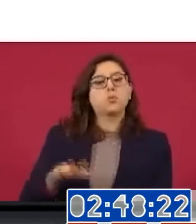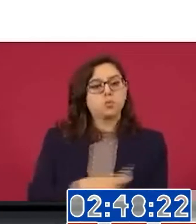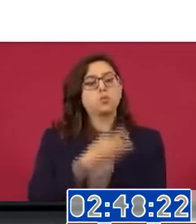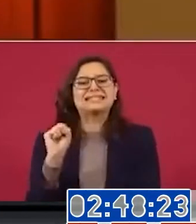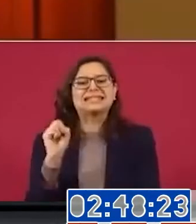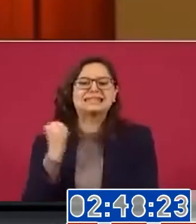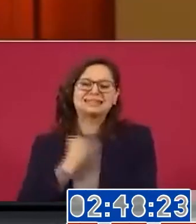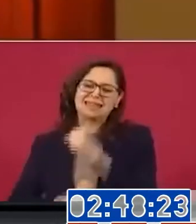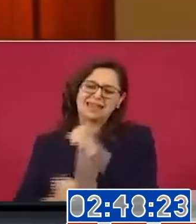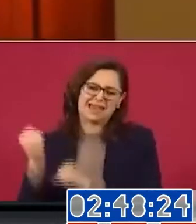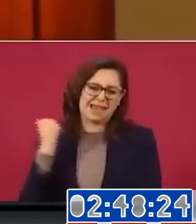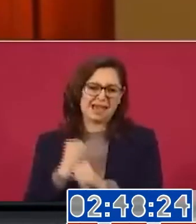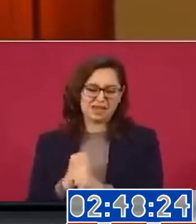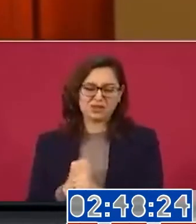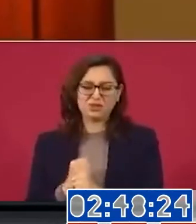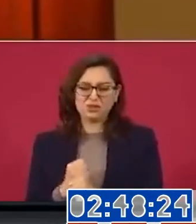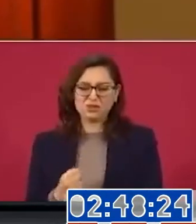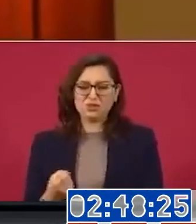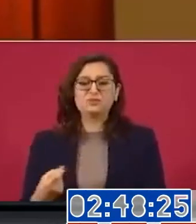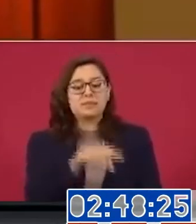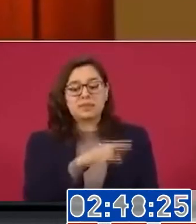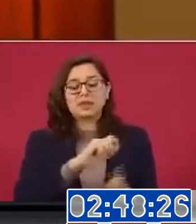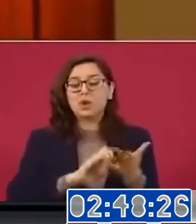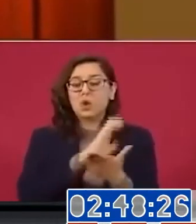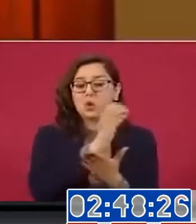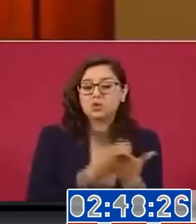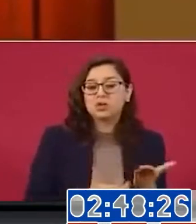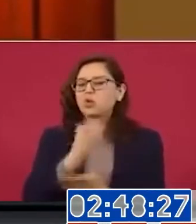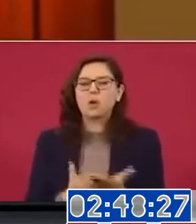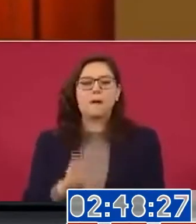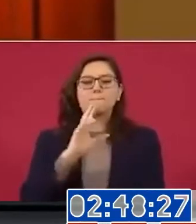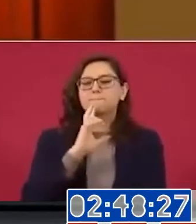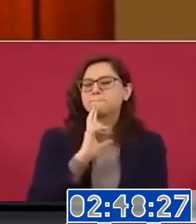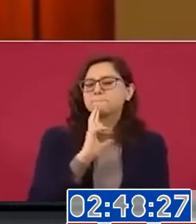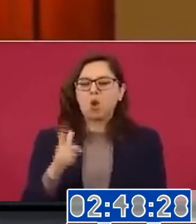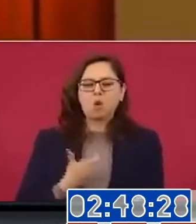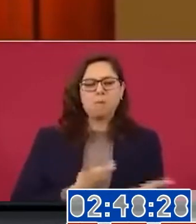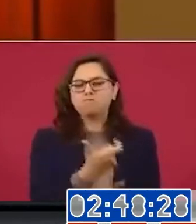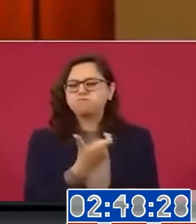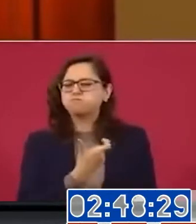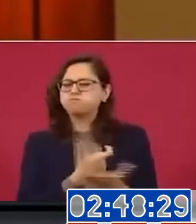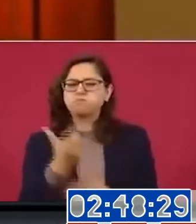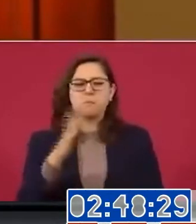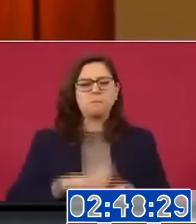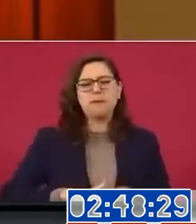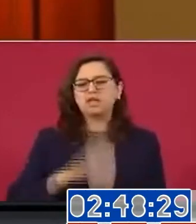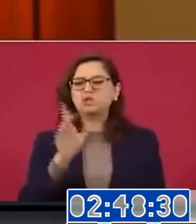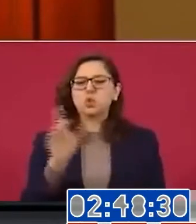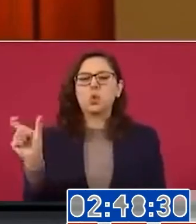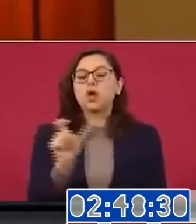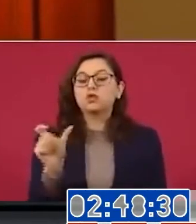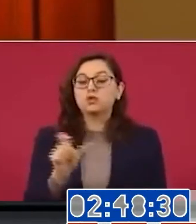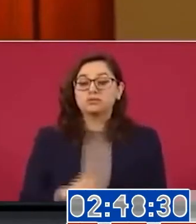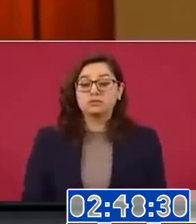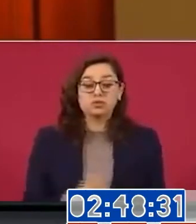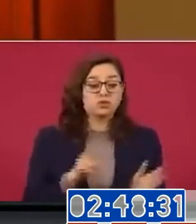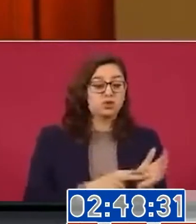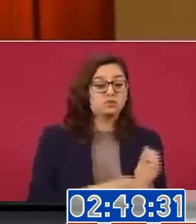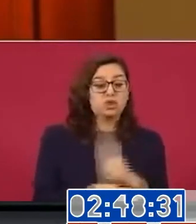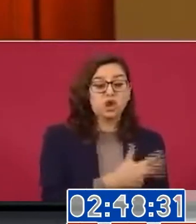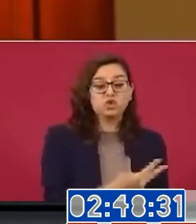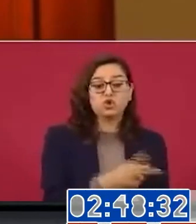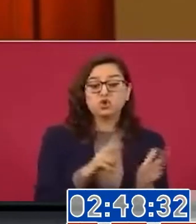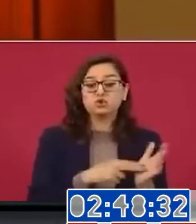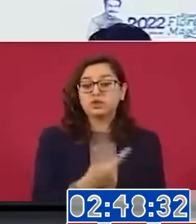en Baker Hughes como en el corredor de bienes raíces, entonces es probable que el fiscal de Texas inicie una